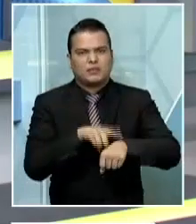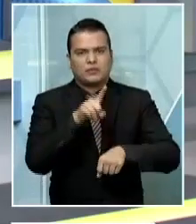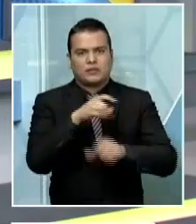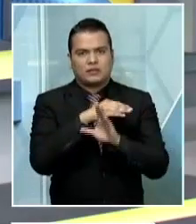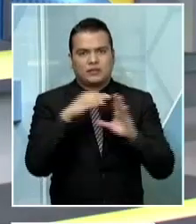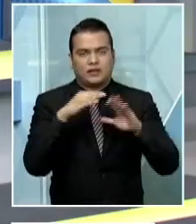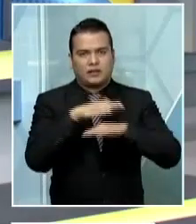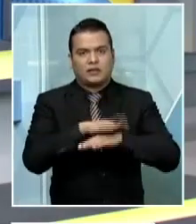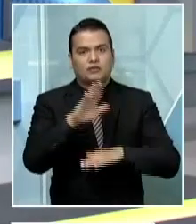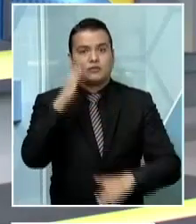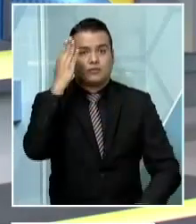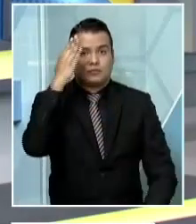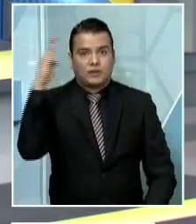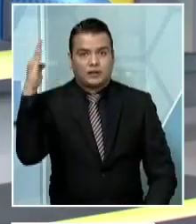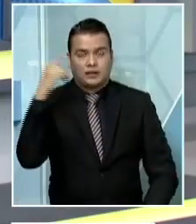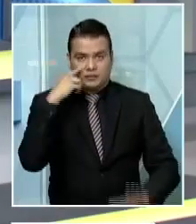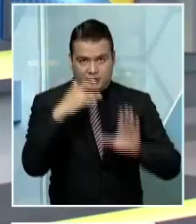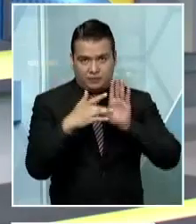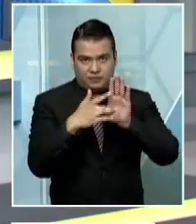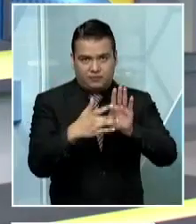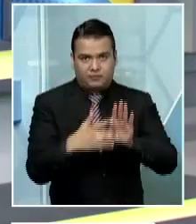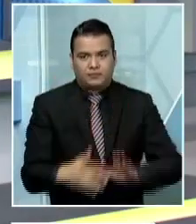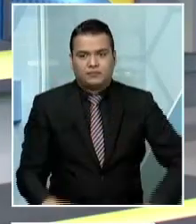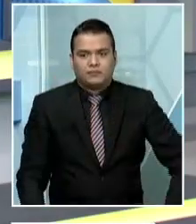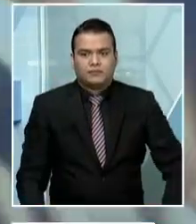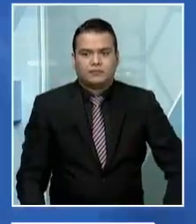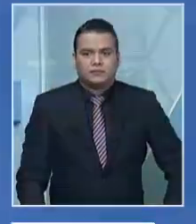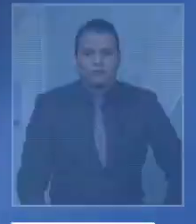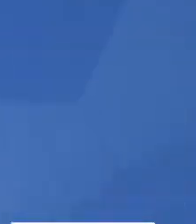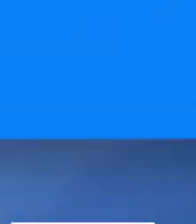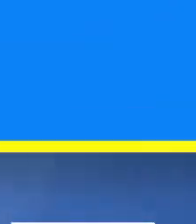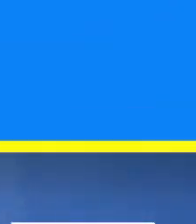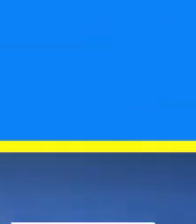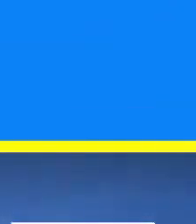en Barranquilla. Llegó el análisis de John Jairo Miranda.